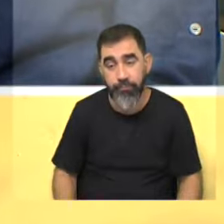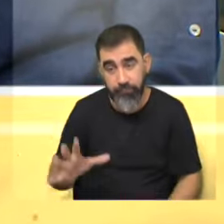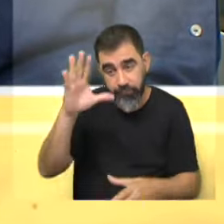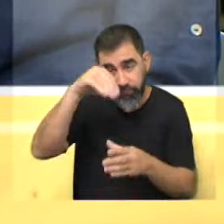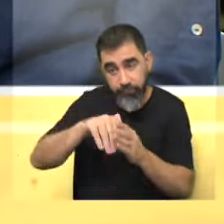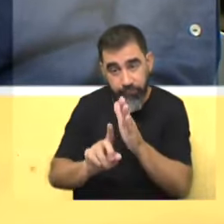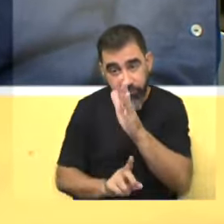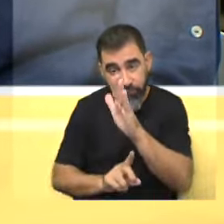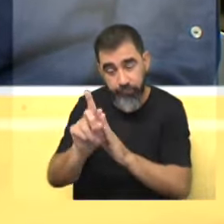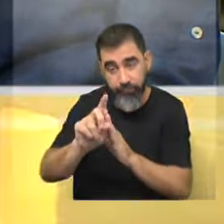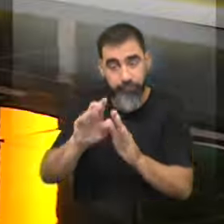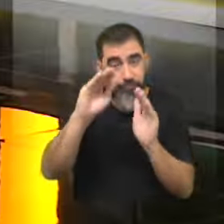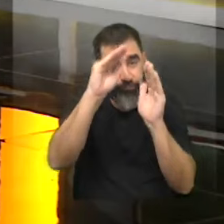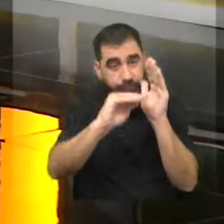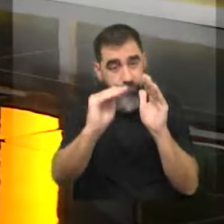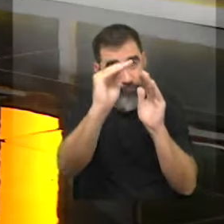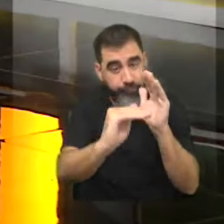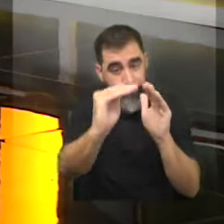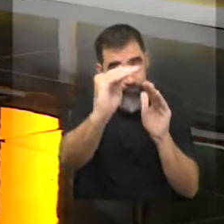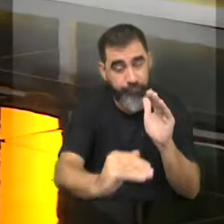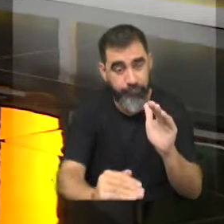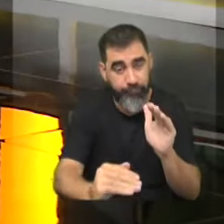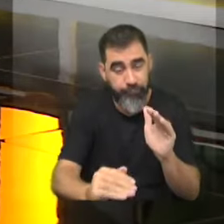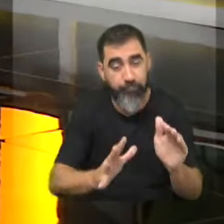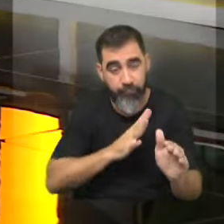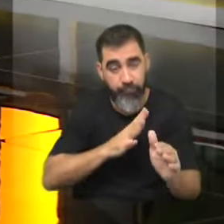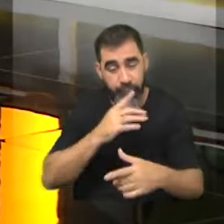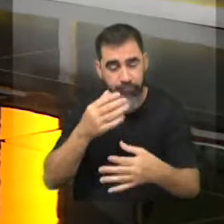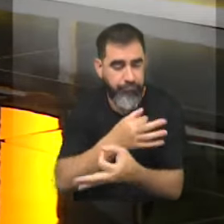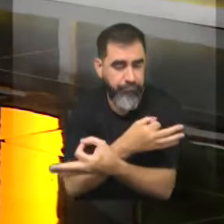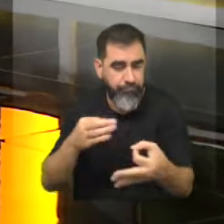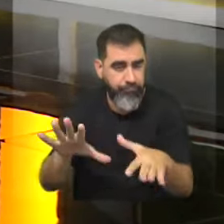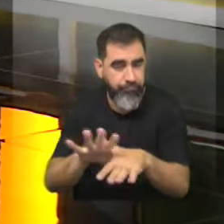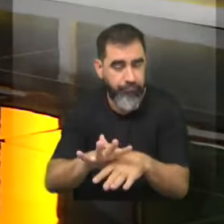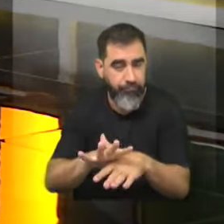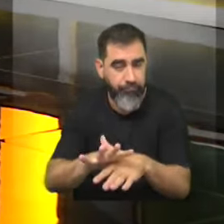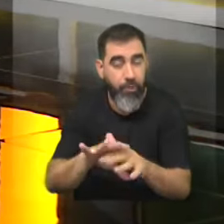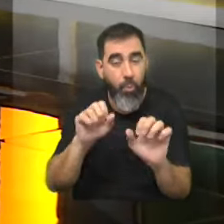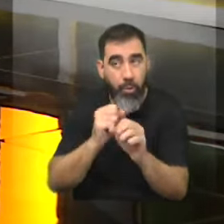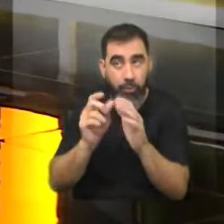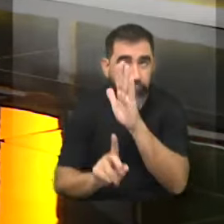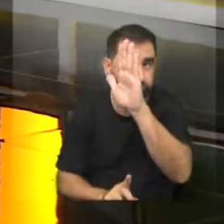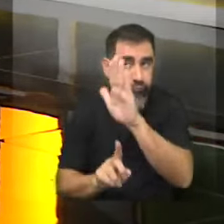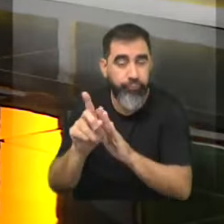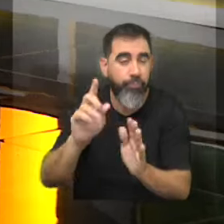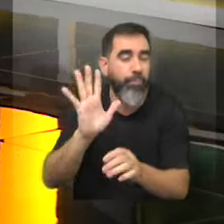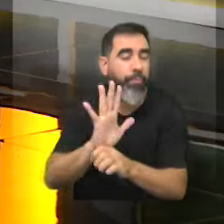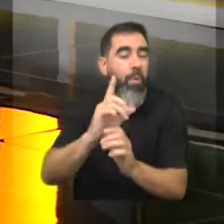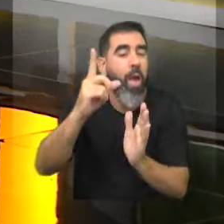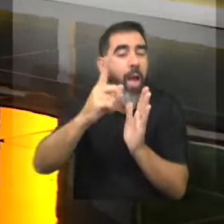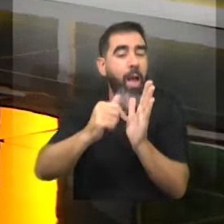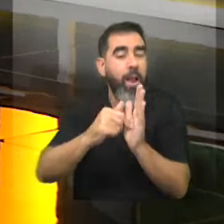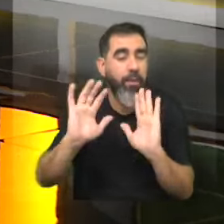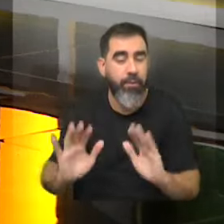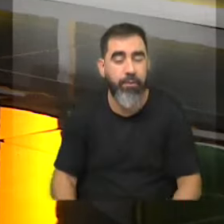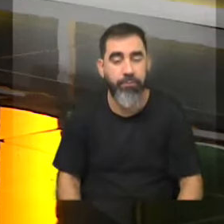como una especie de estante, para decirlo fácil, donde entran los CubeSat perfectamente y bueno, ellos alquilan el viaje para ponerlos en la